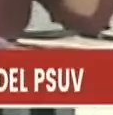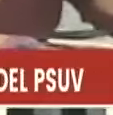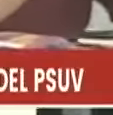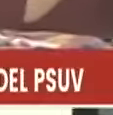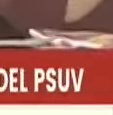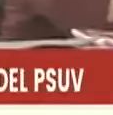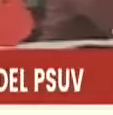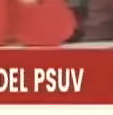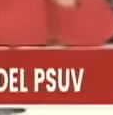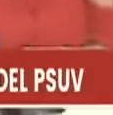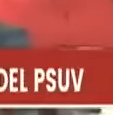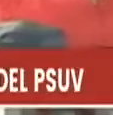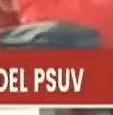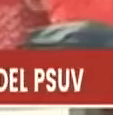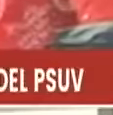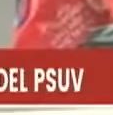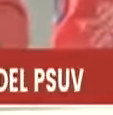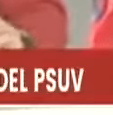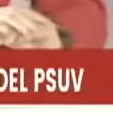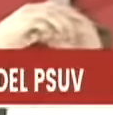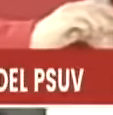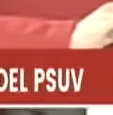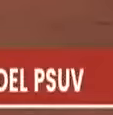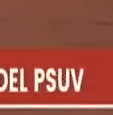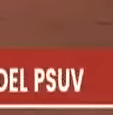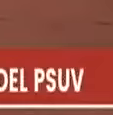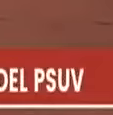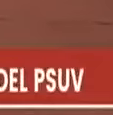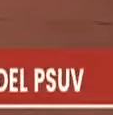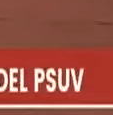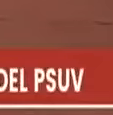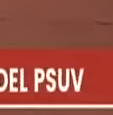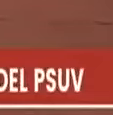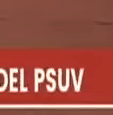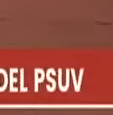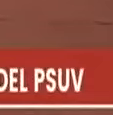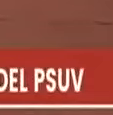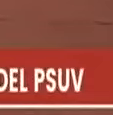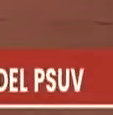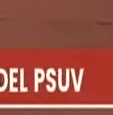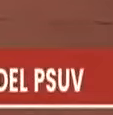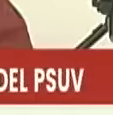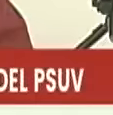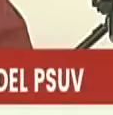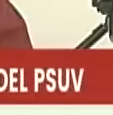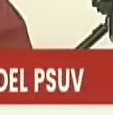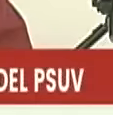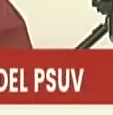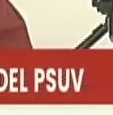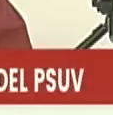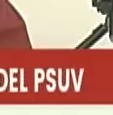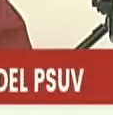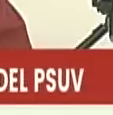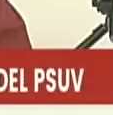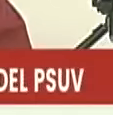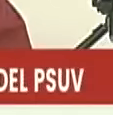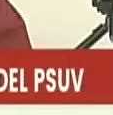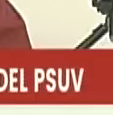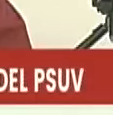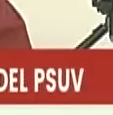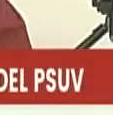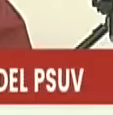maduro y como hemos dicho aquí va a ver estamos en una transición la transición